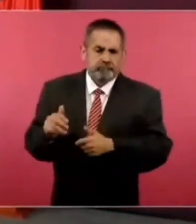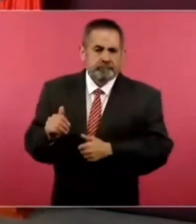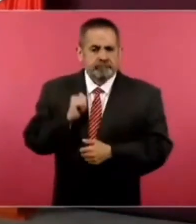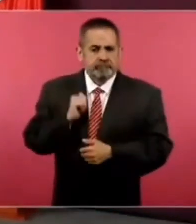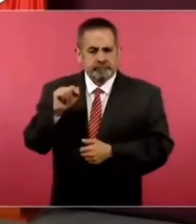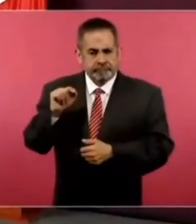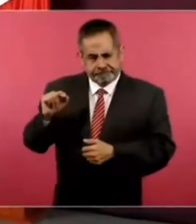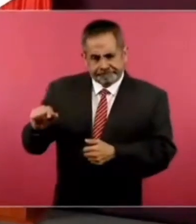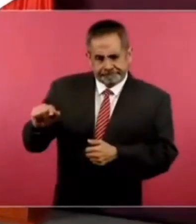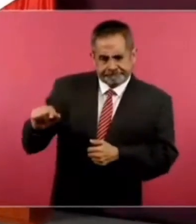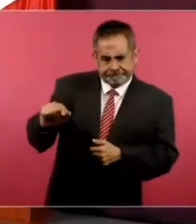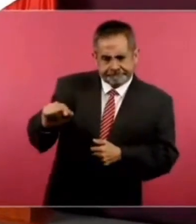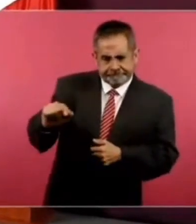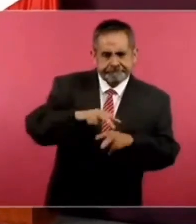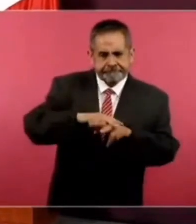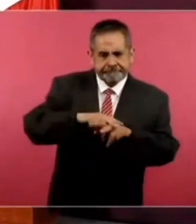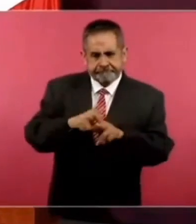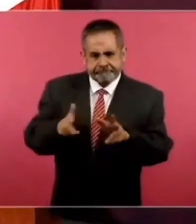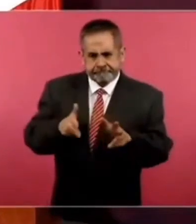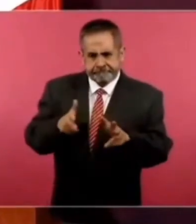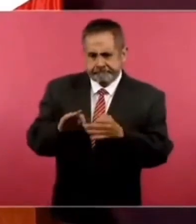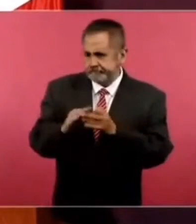aprovechando